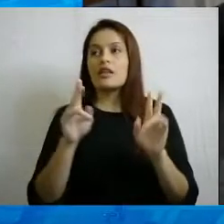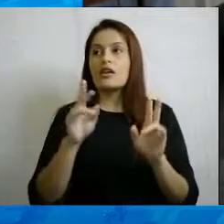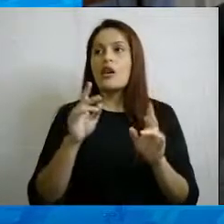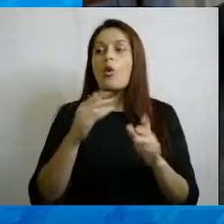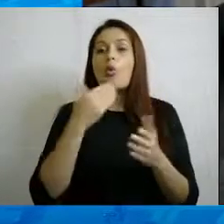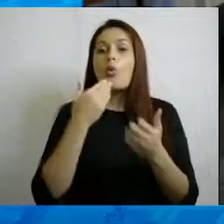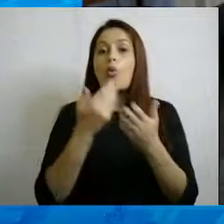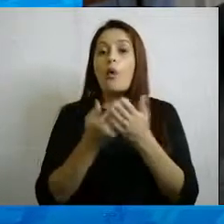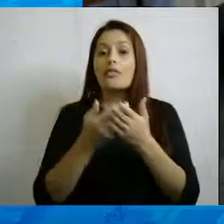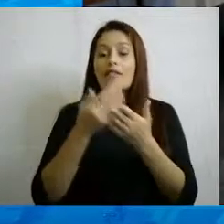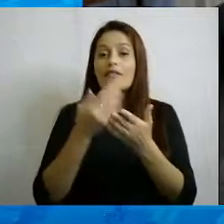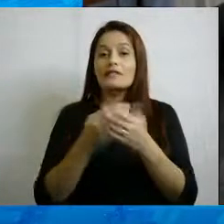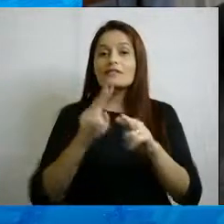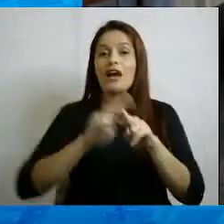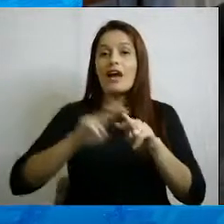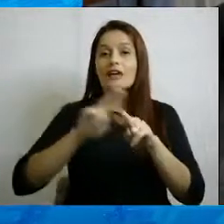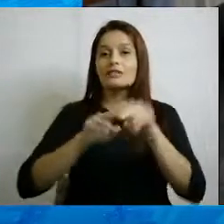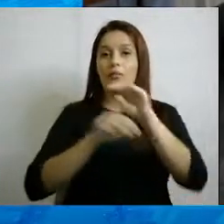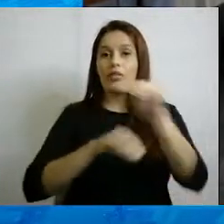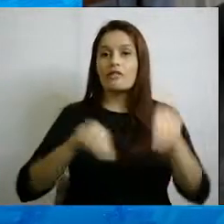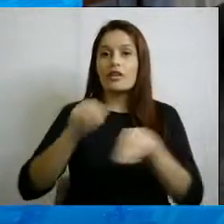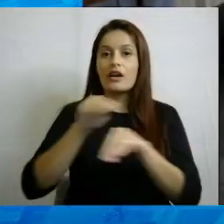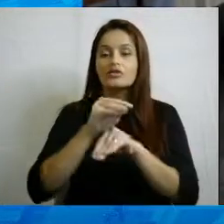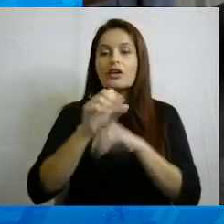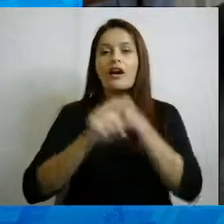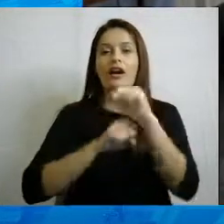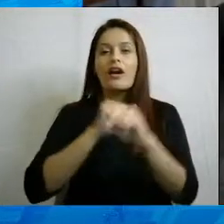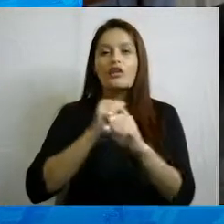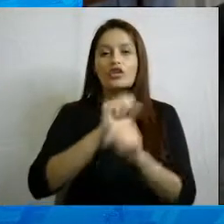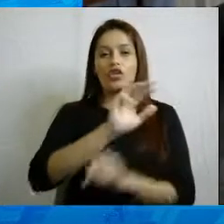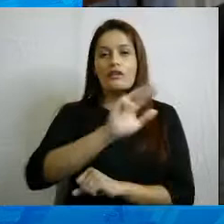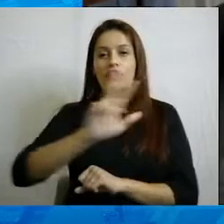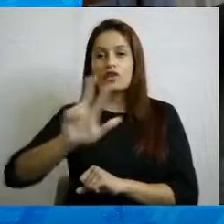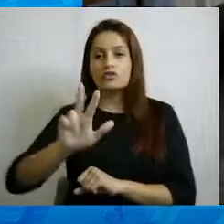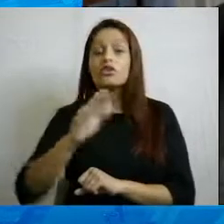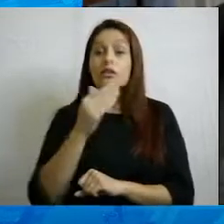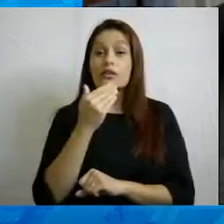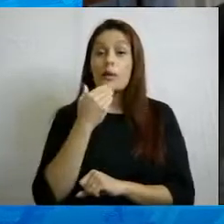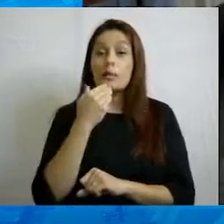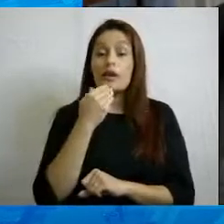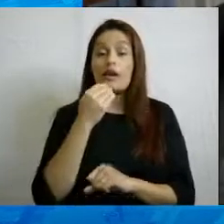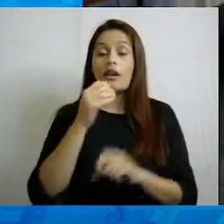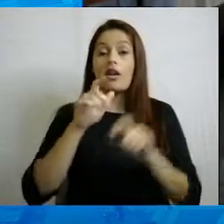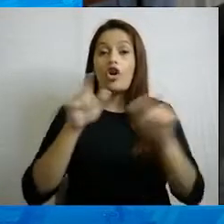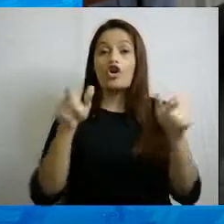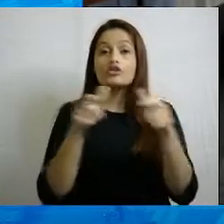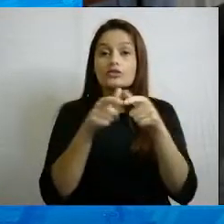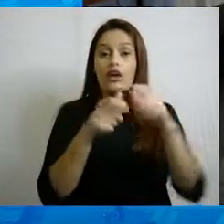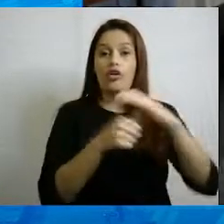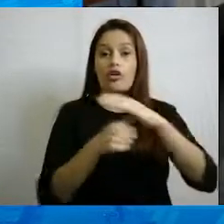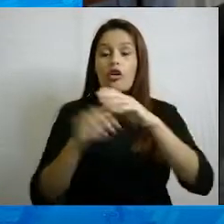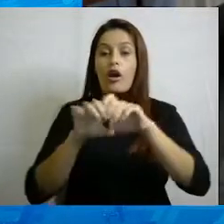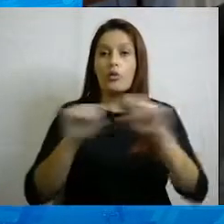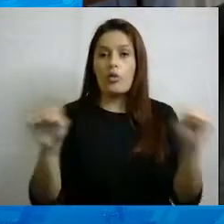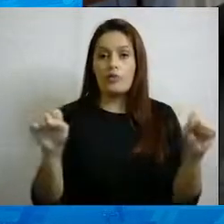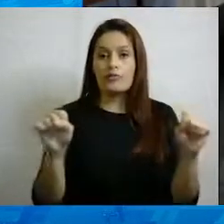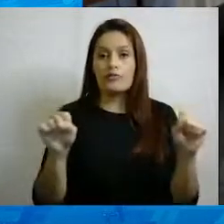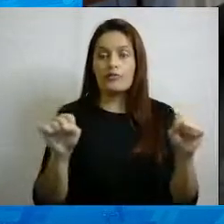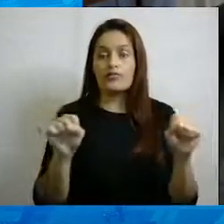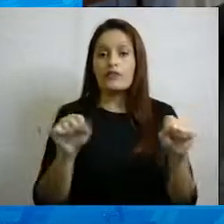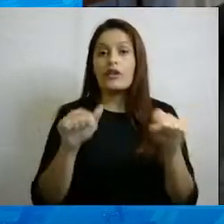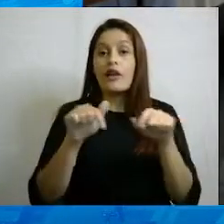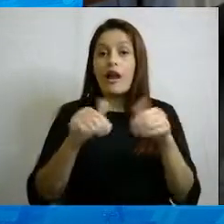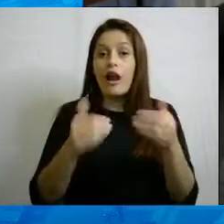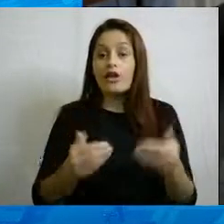se han hecho modificaciones, como en el caso del año 98, también contó con el acuerdo de consejo. Esta sería